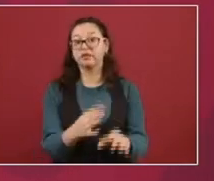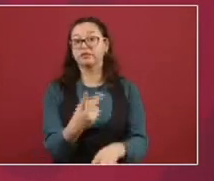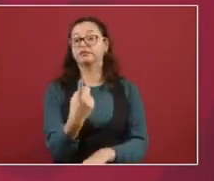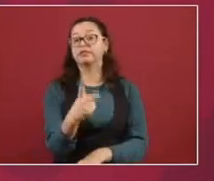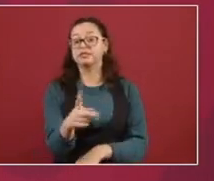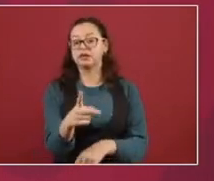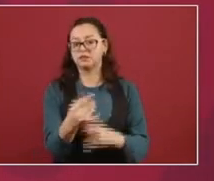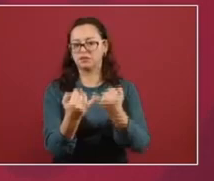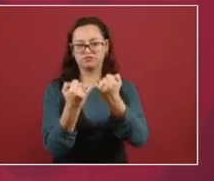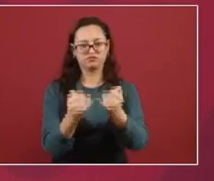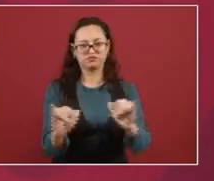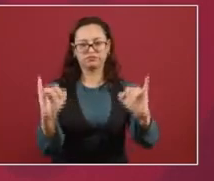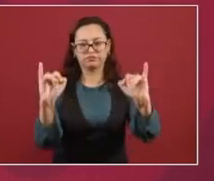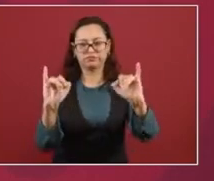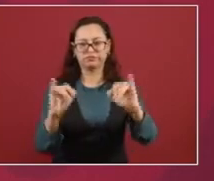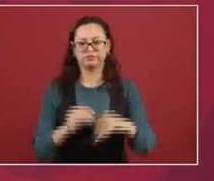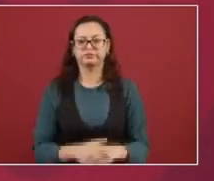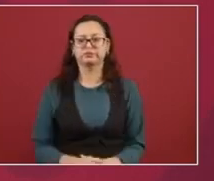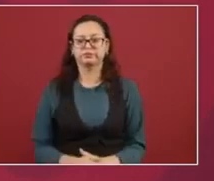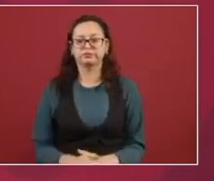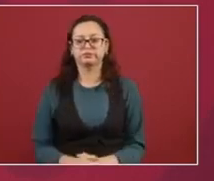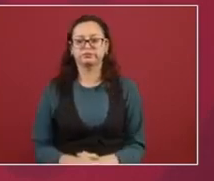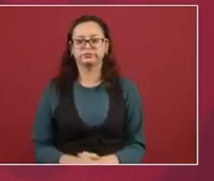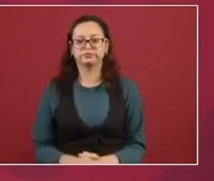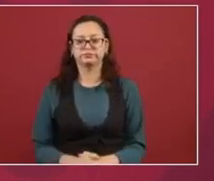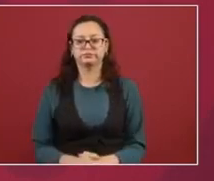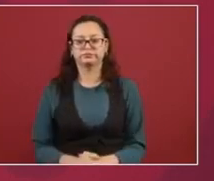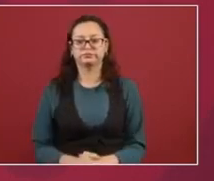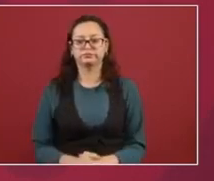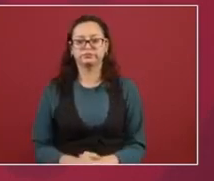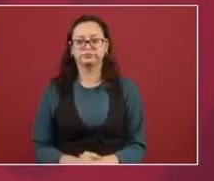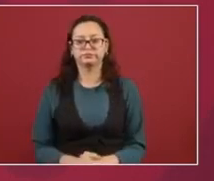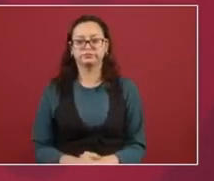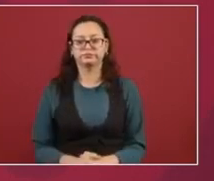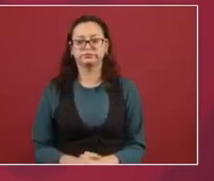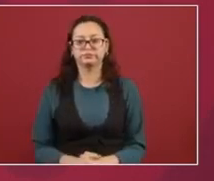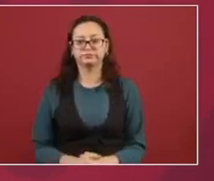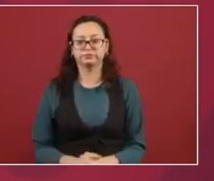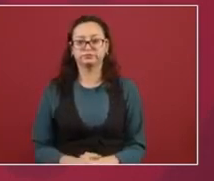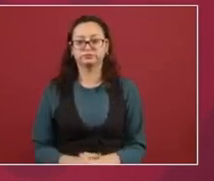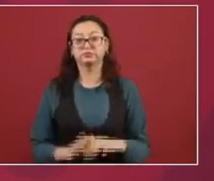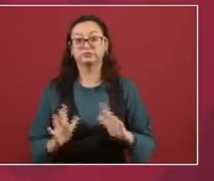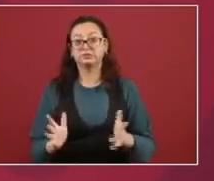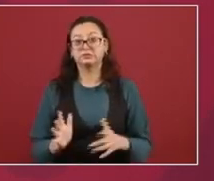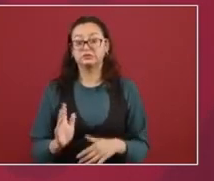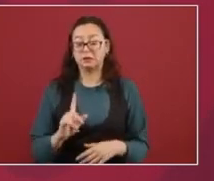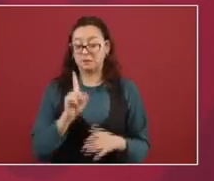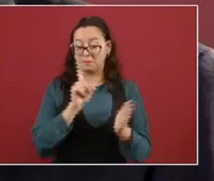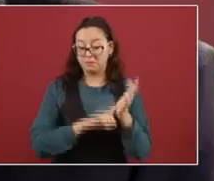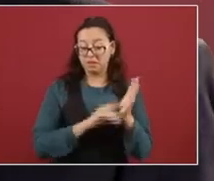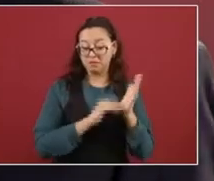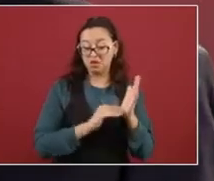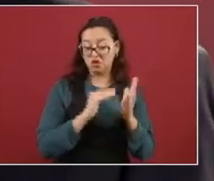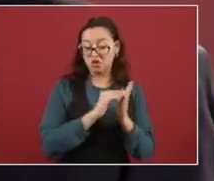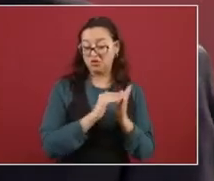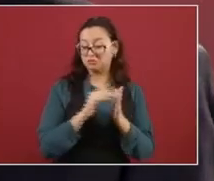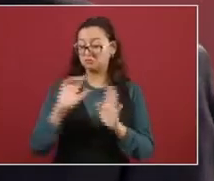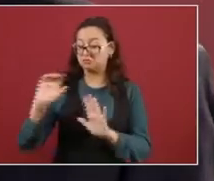terminarla en diciembre. Si no se daba esta ampliación,